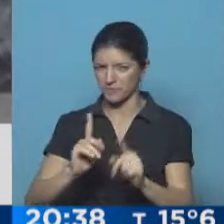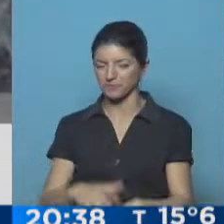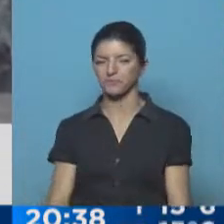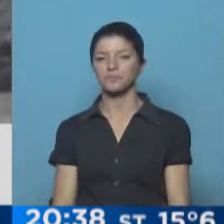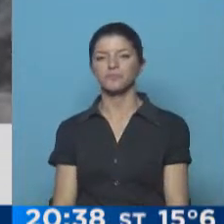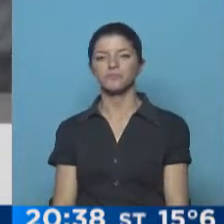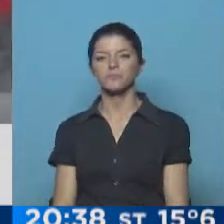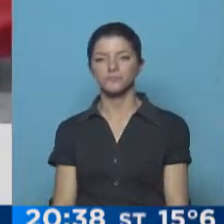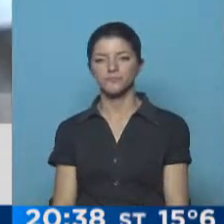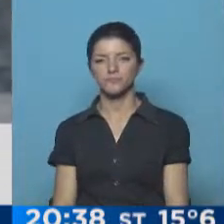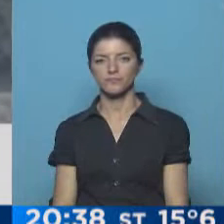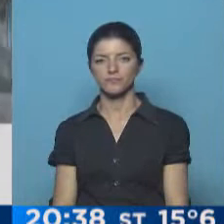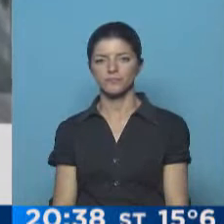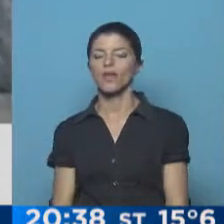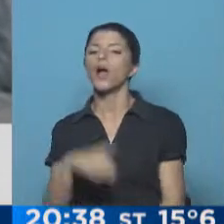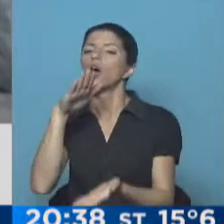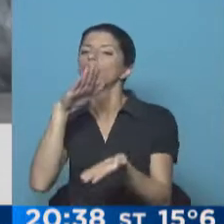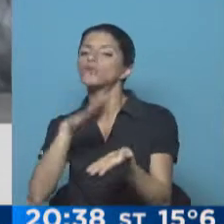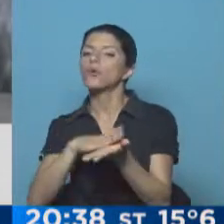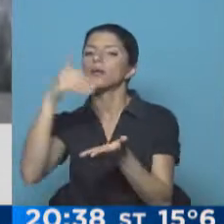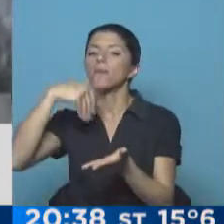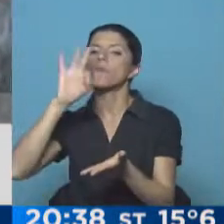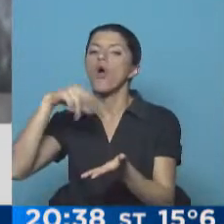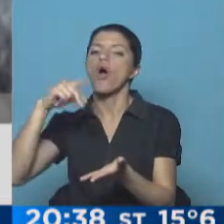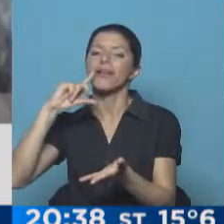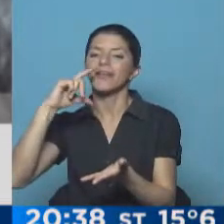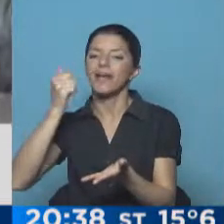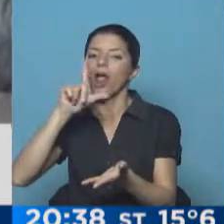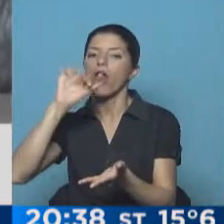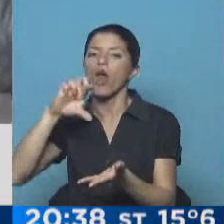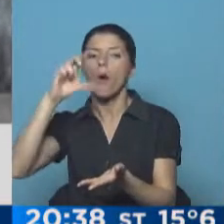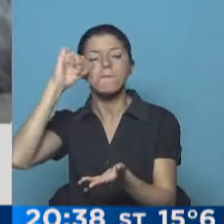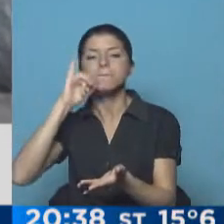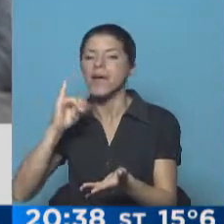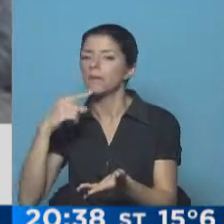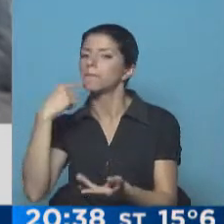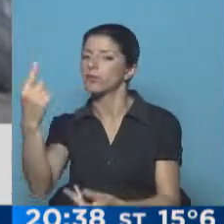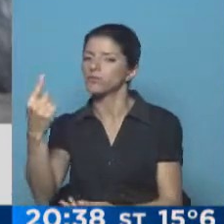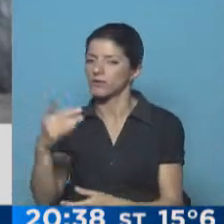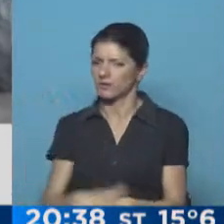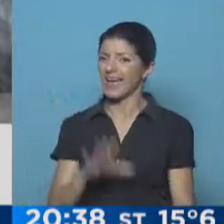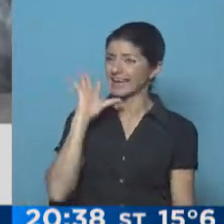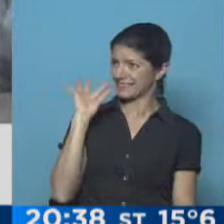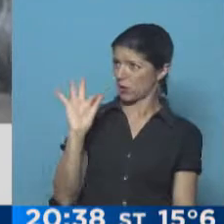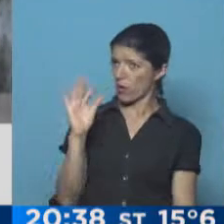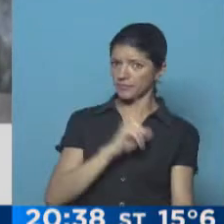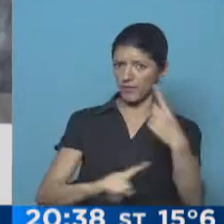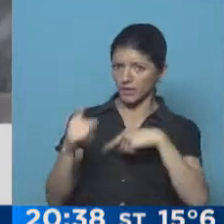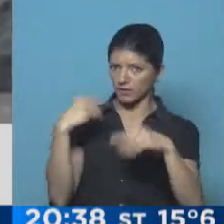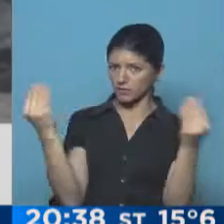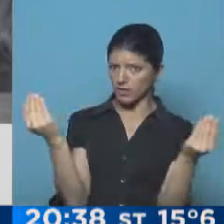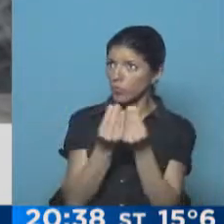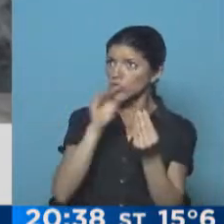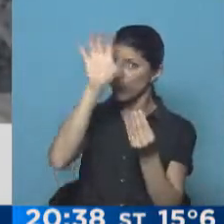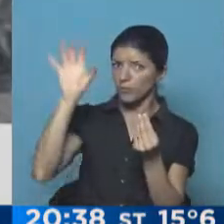López. Sobre el pase de Mónica López, ahora le preguntan, el Frente Renovador Noticias del Dedo. 50 dirigentes de distintos lugares del